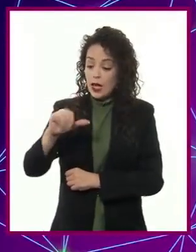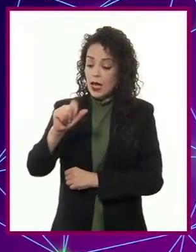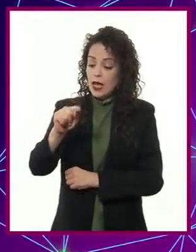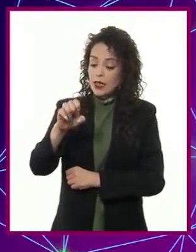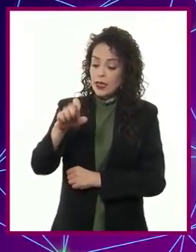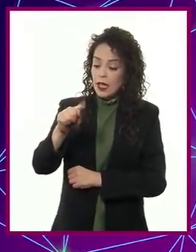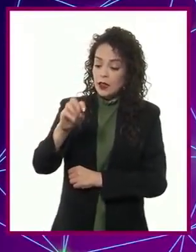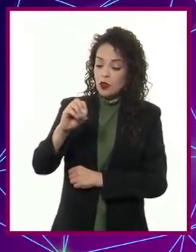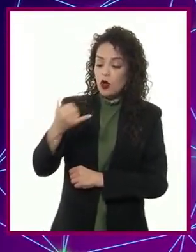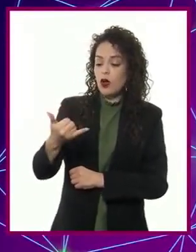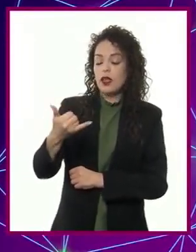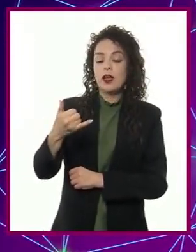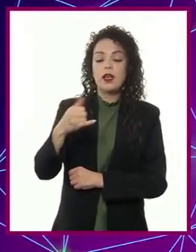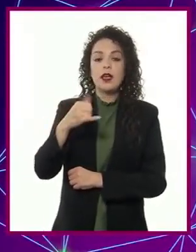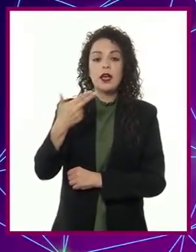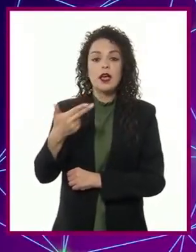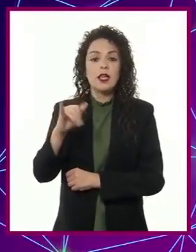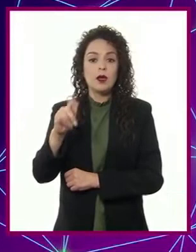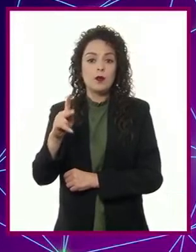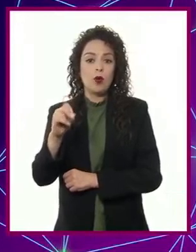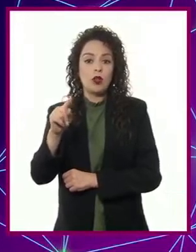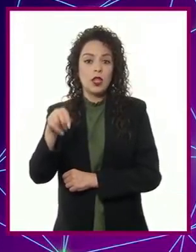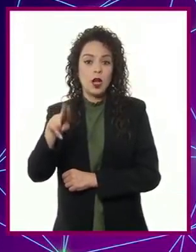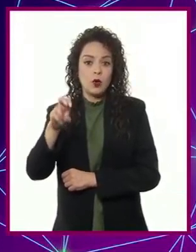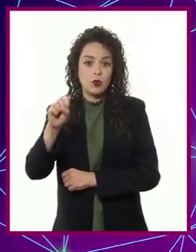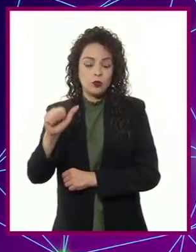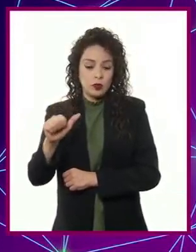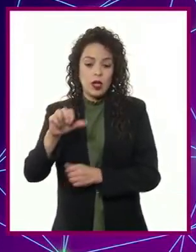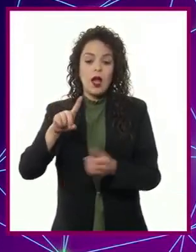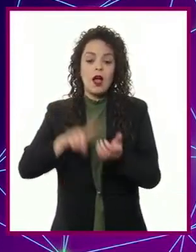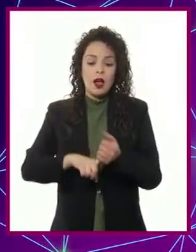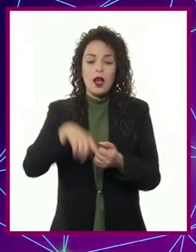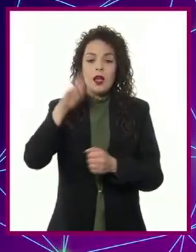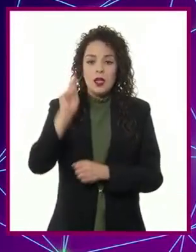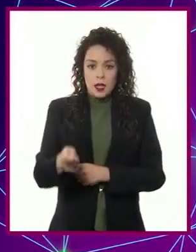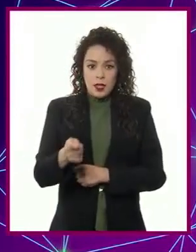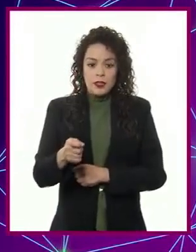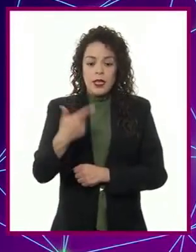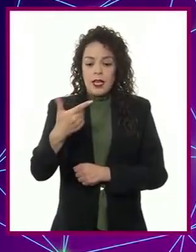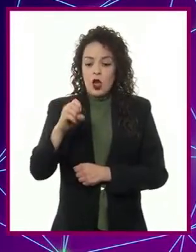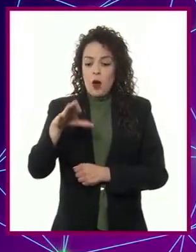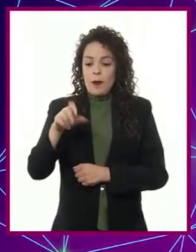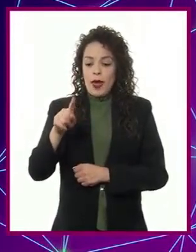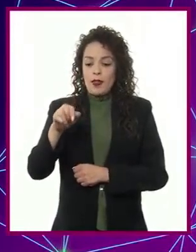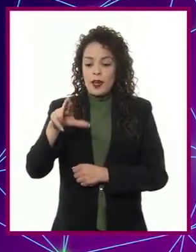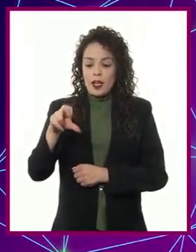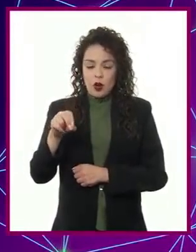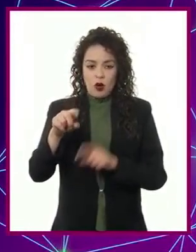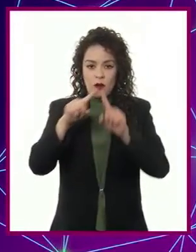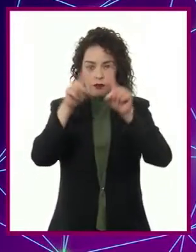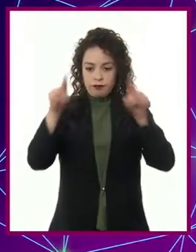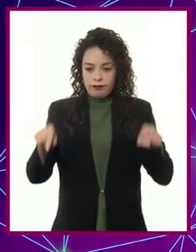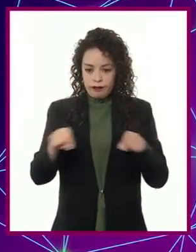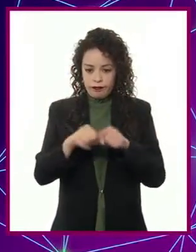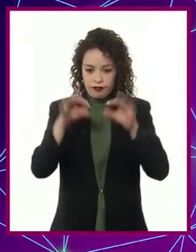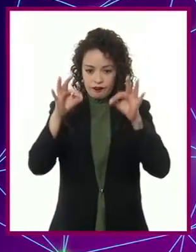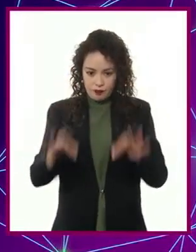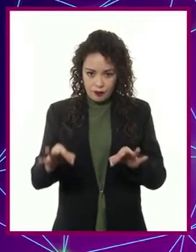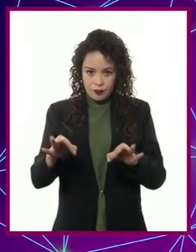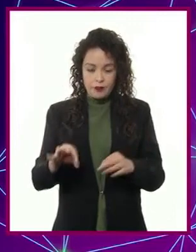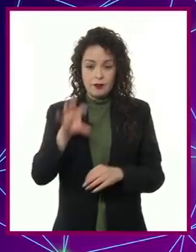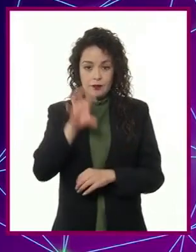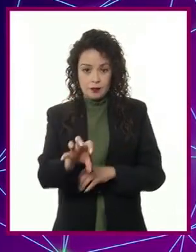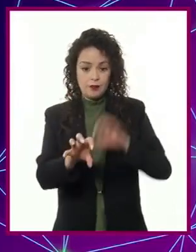del triángulo rectángulo se construye un cuadrado geométrico sobre el lado. Después, los dos cuadrados de